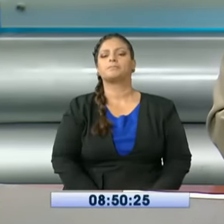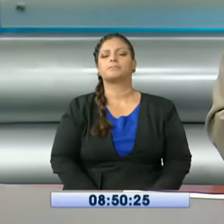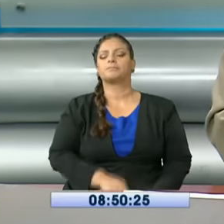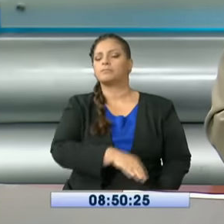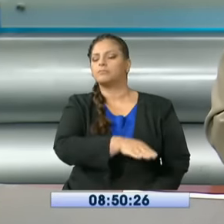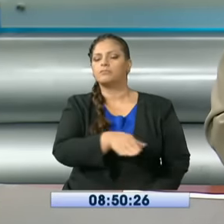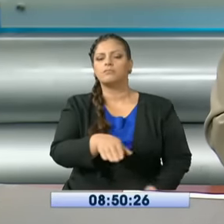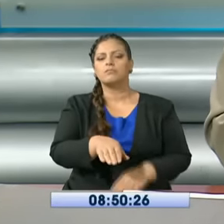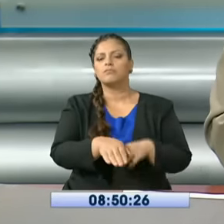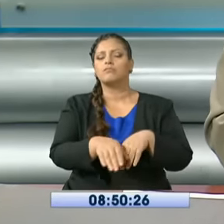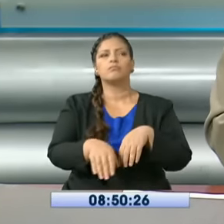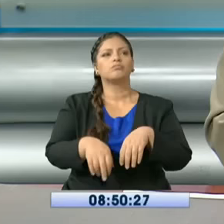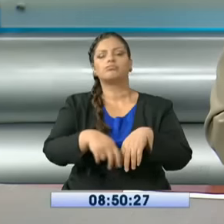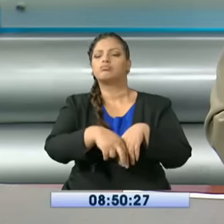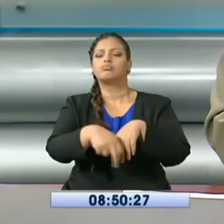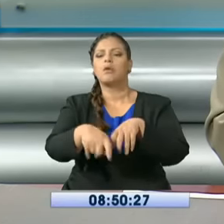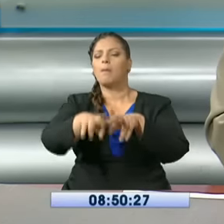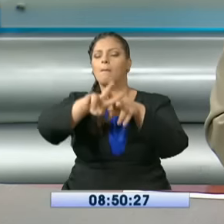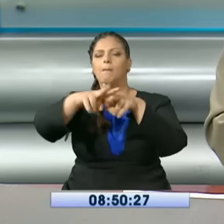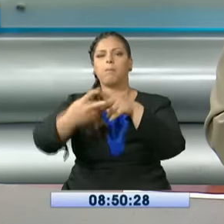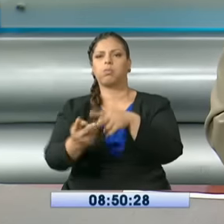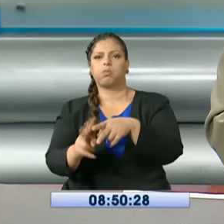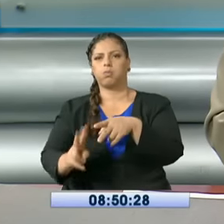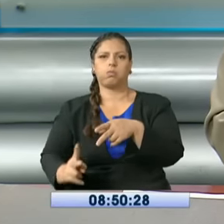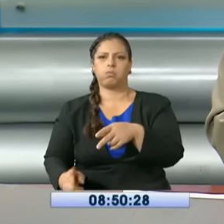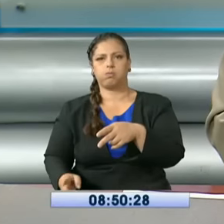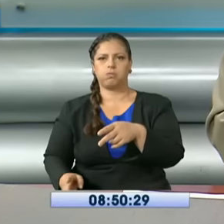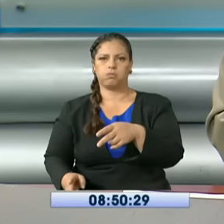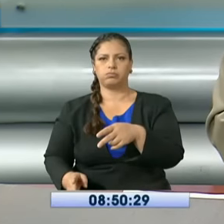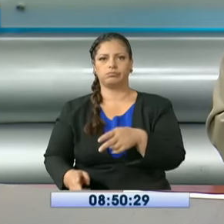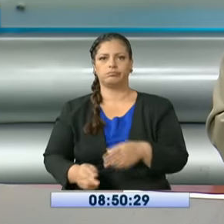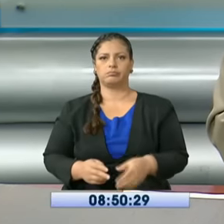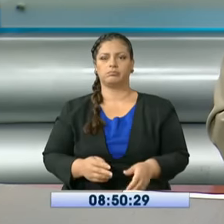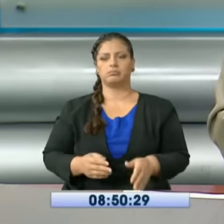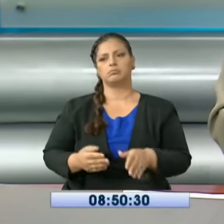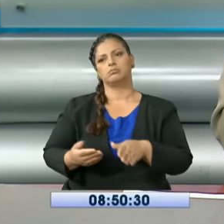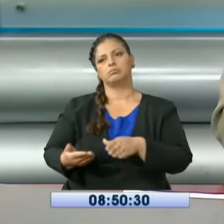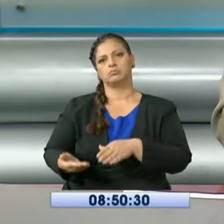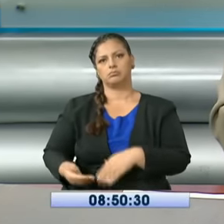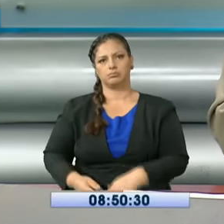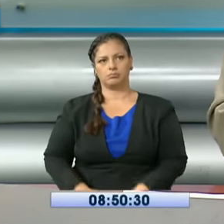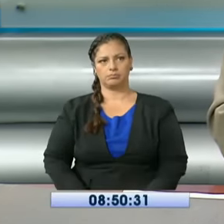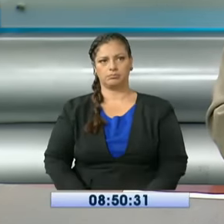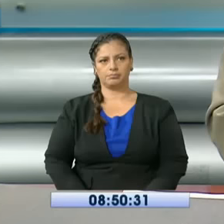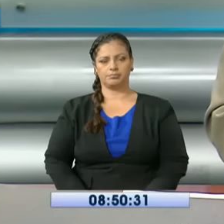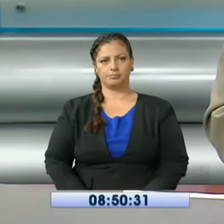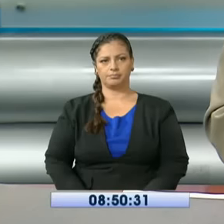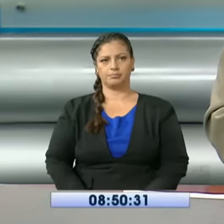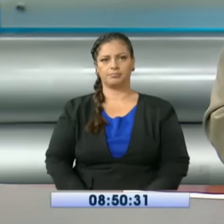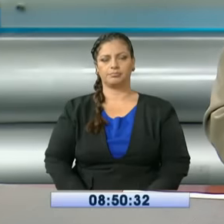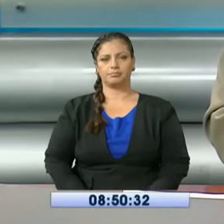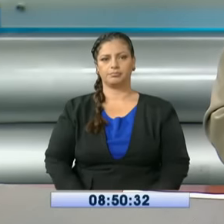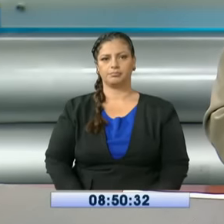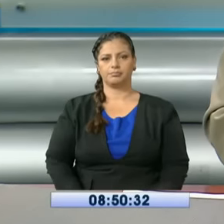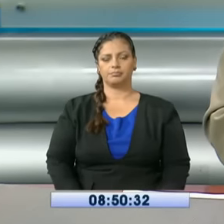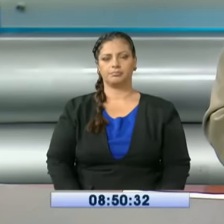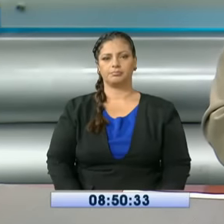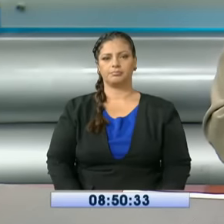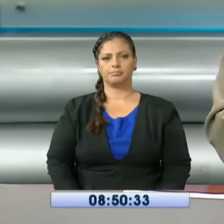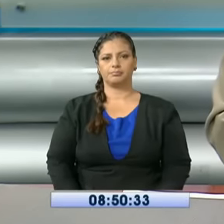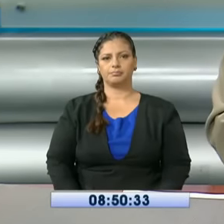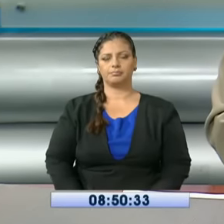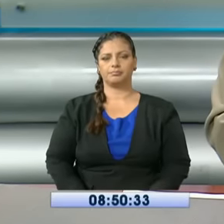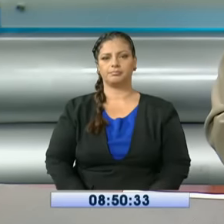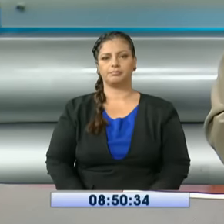Victoria. Familiares del menor y habitantes del sector responsabilizan de la desgracia a la empresa que realiza trabajos en ese sector.